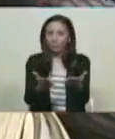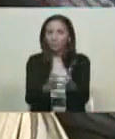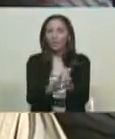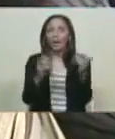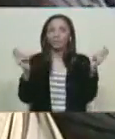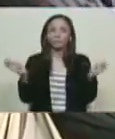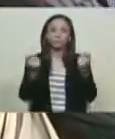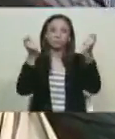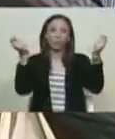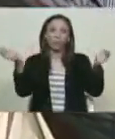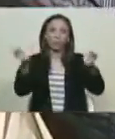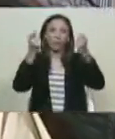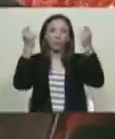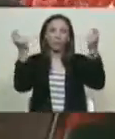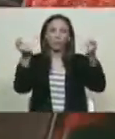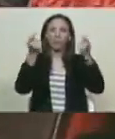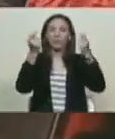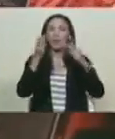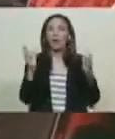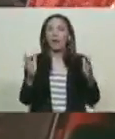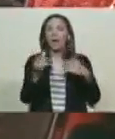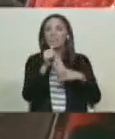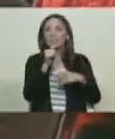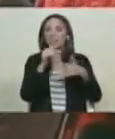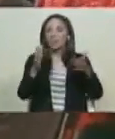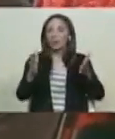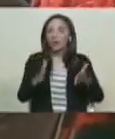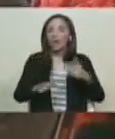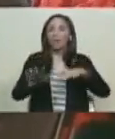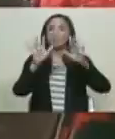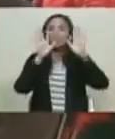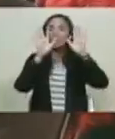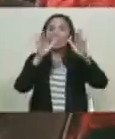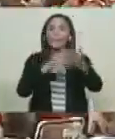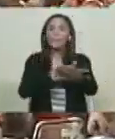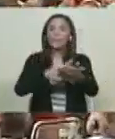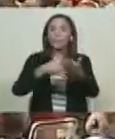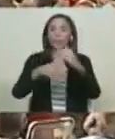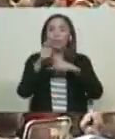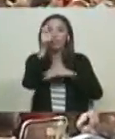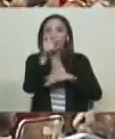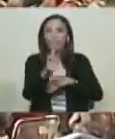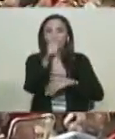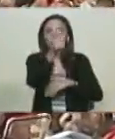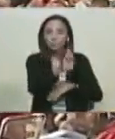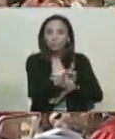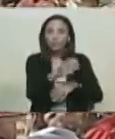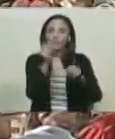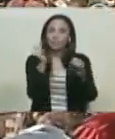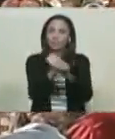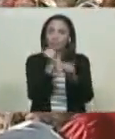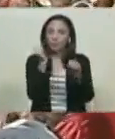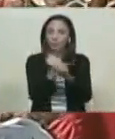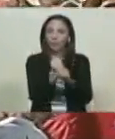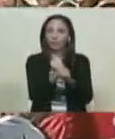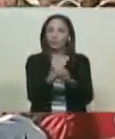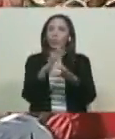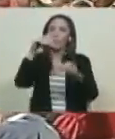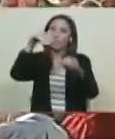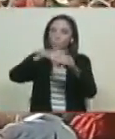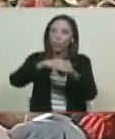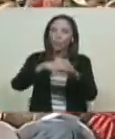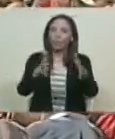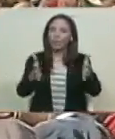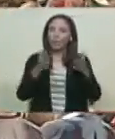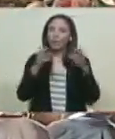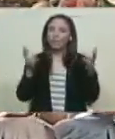campaña debe garantizar que 10 millones de trabajadores y trabajadoras de Venezuela salgan a darle la